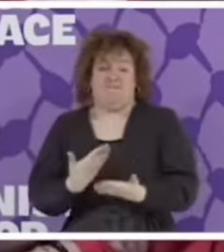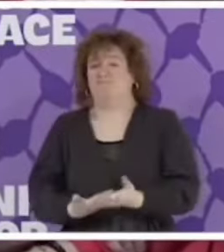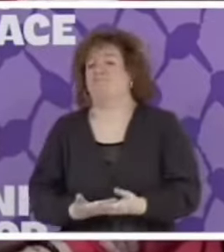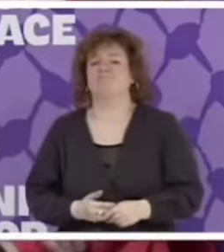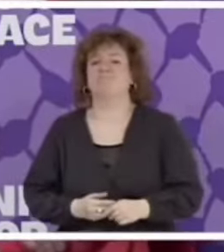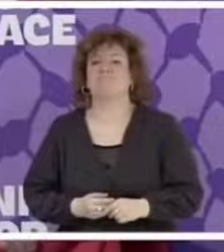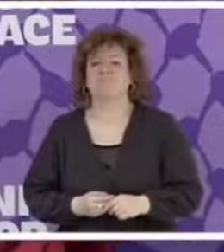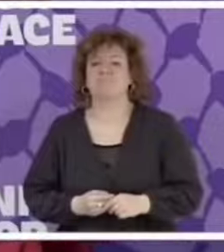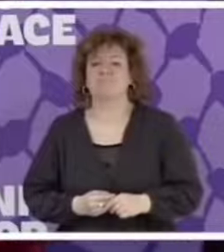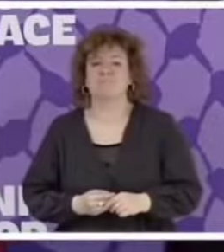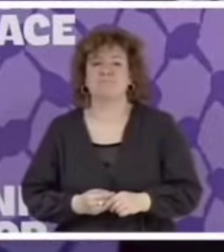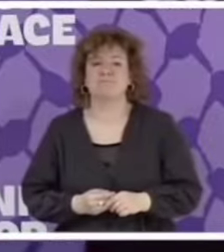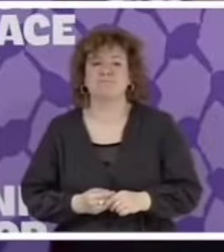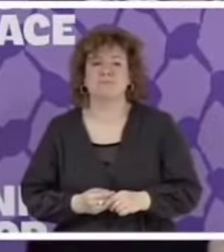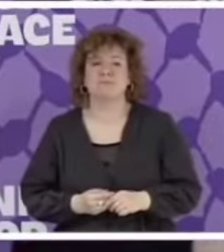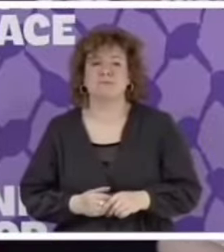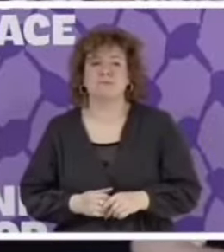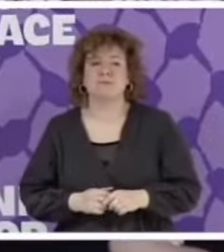Mirad,